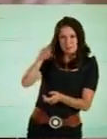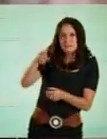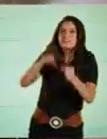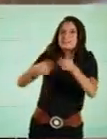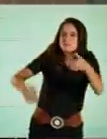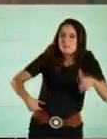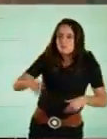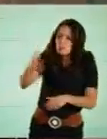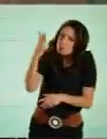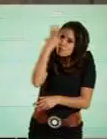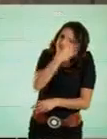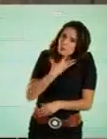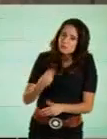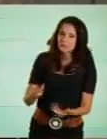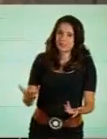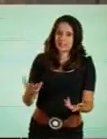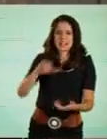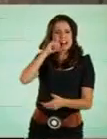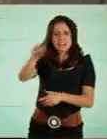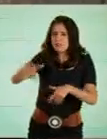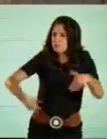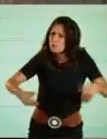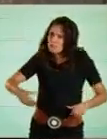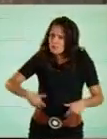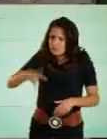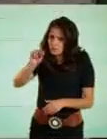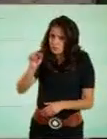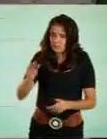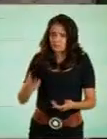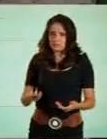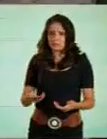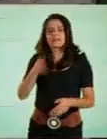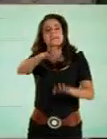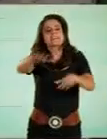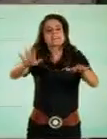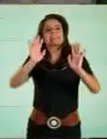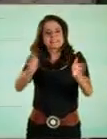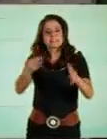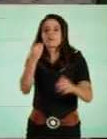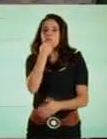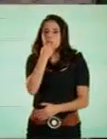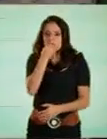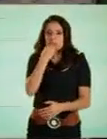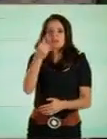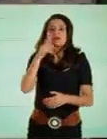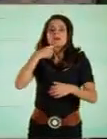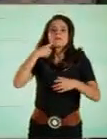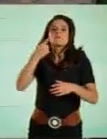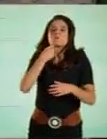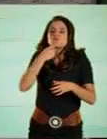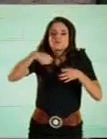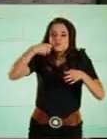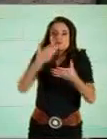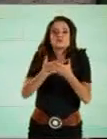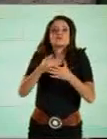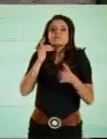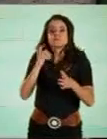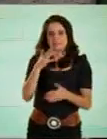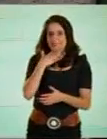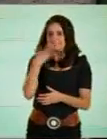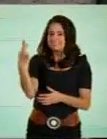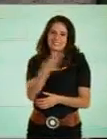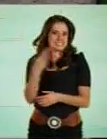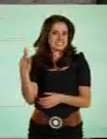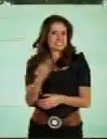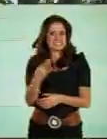Si eres preciosa, nadie te va a molestar. A ver, ya, a comer. Y díganme cómo me quedó la sopa. Es riquísima,